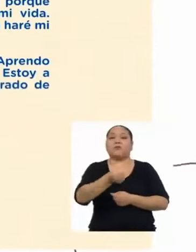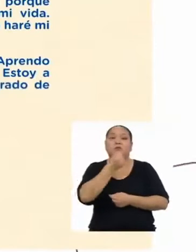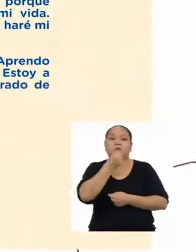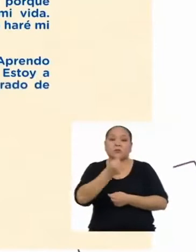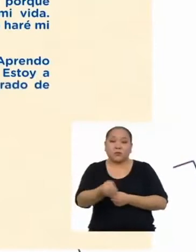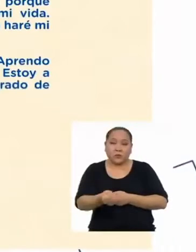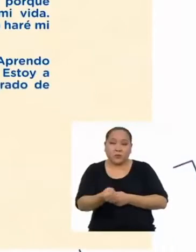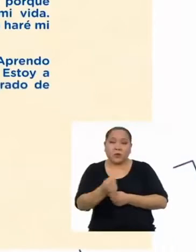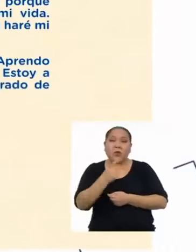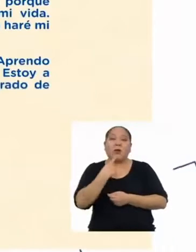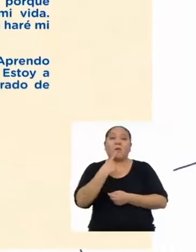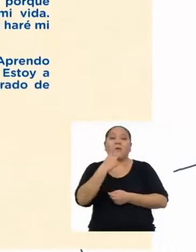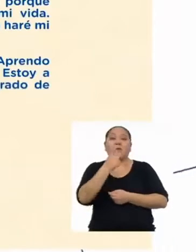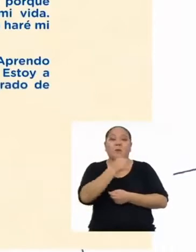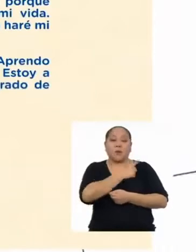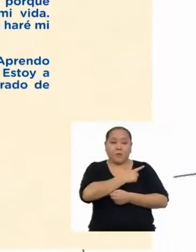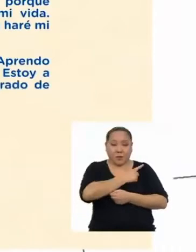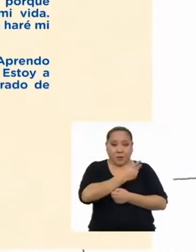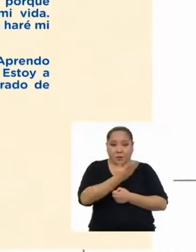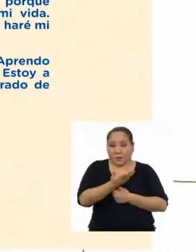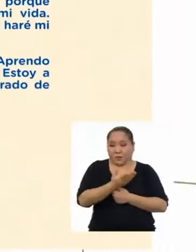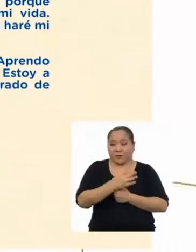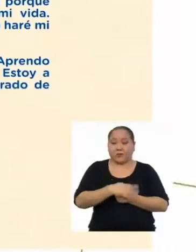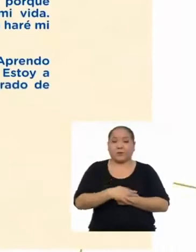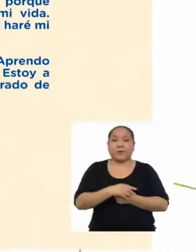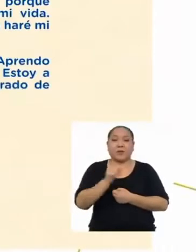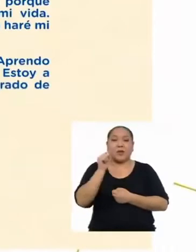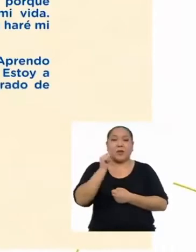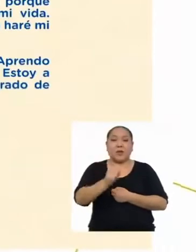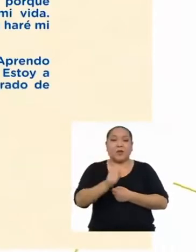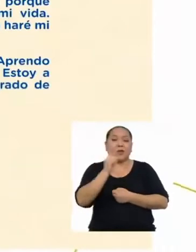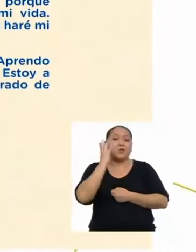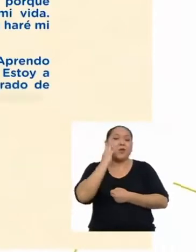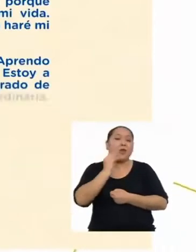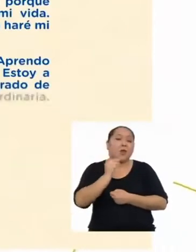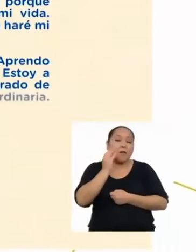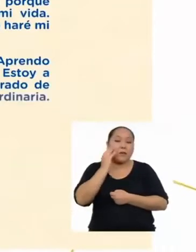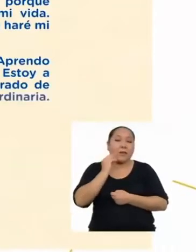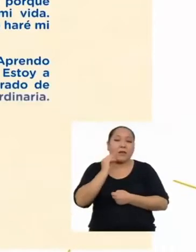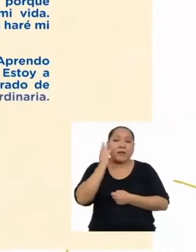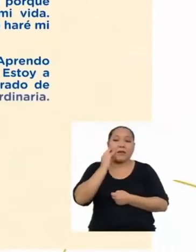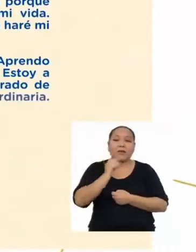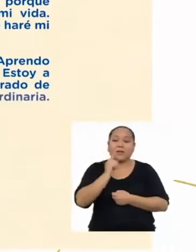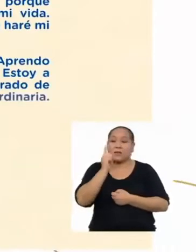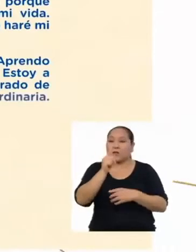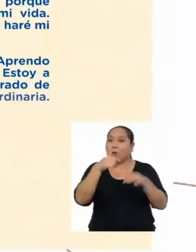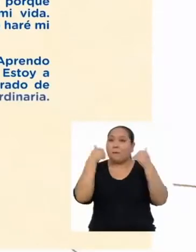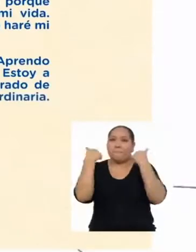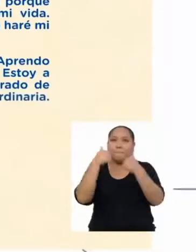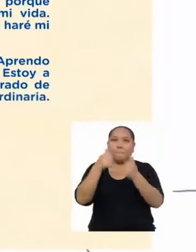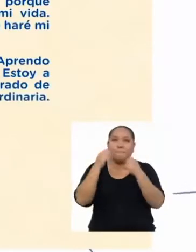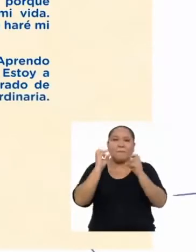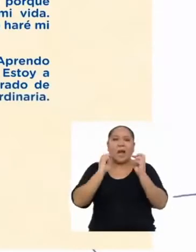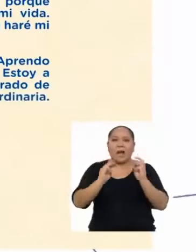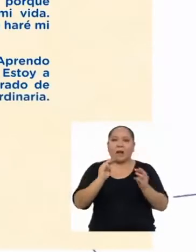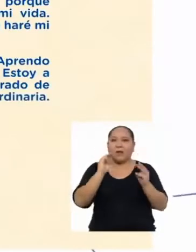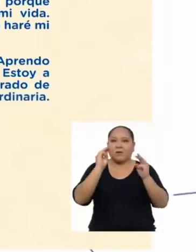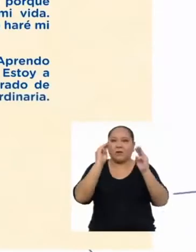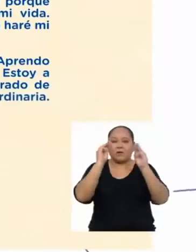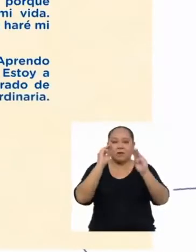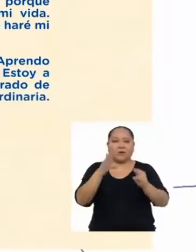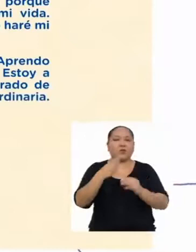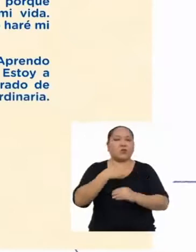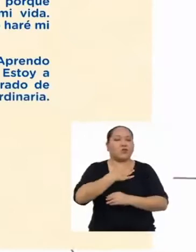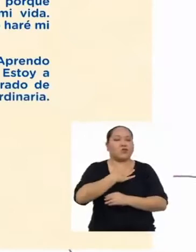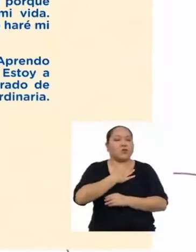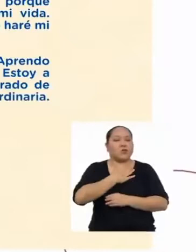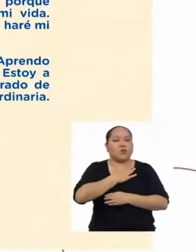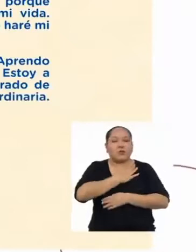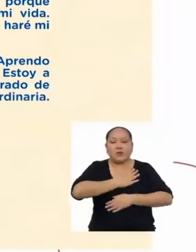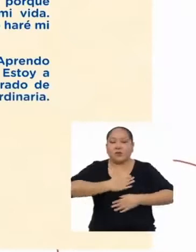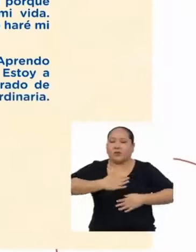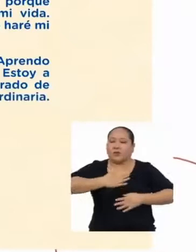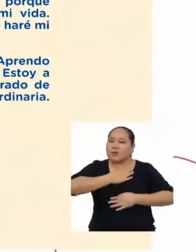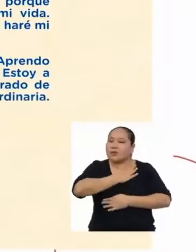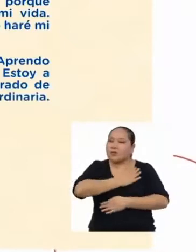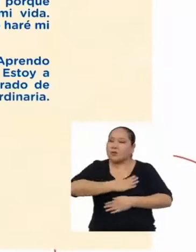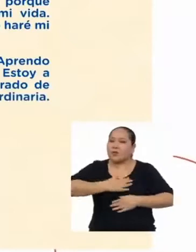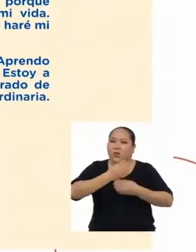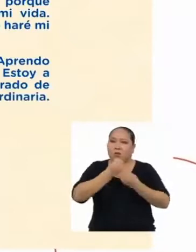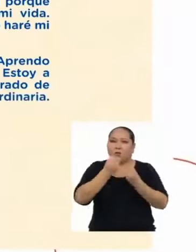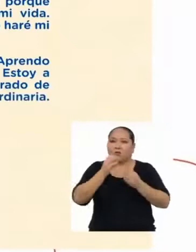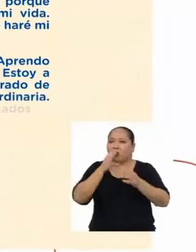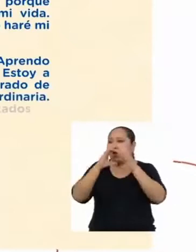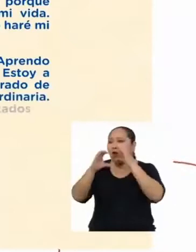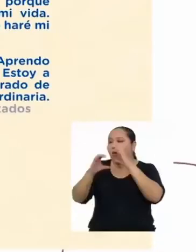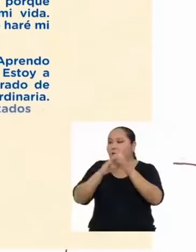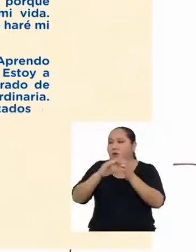primer grado de secundaria. Es una experiencia realmente extraordinaria. Disfruto mucho conversar con los